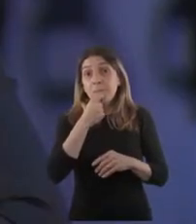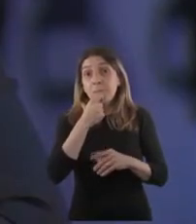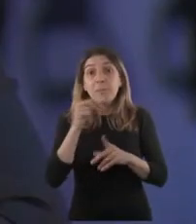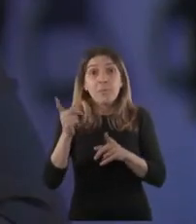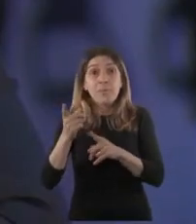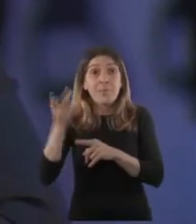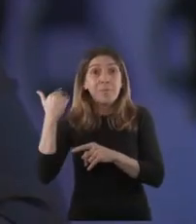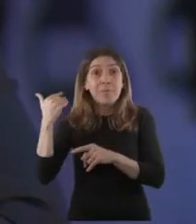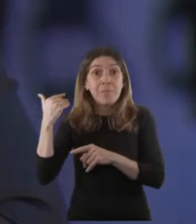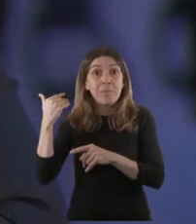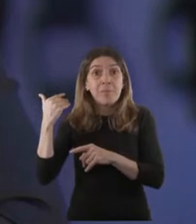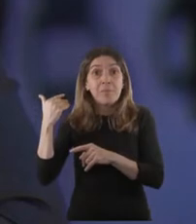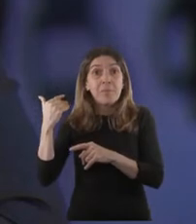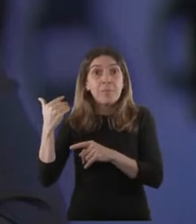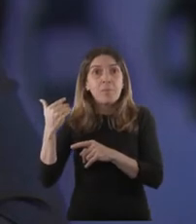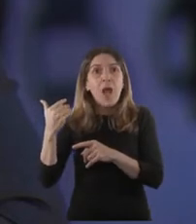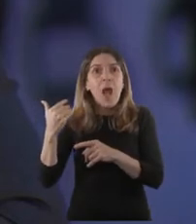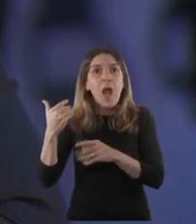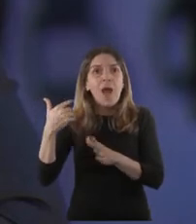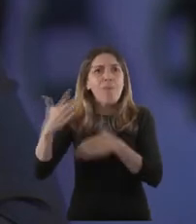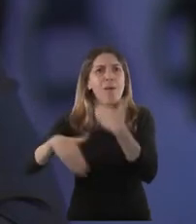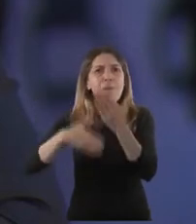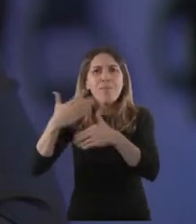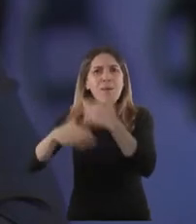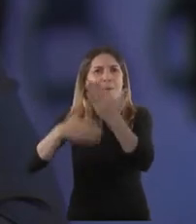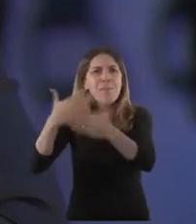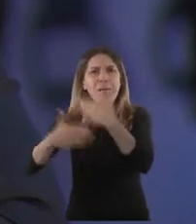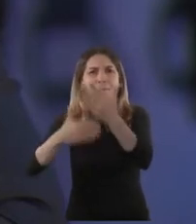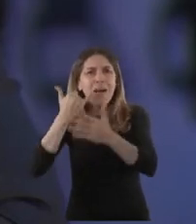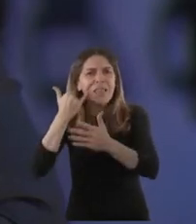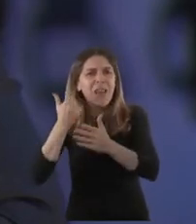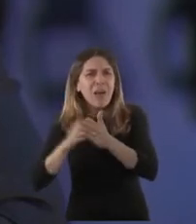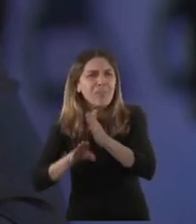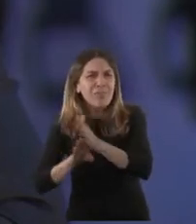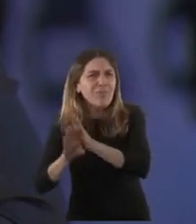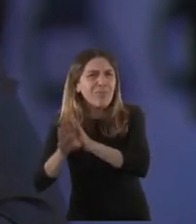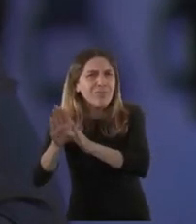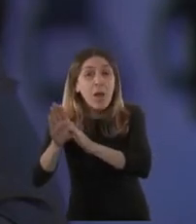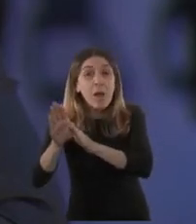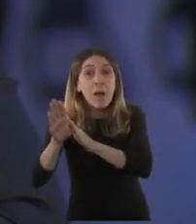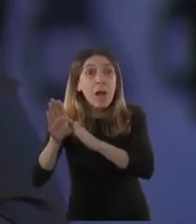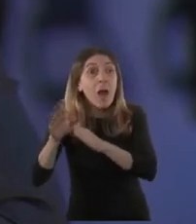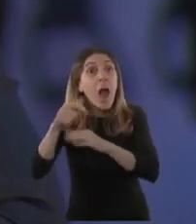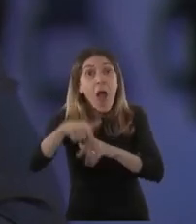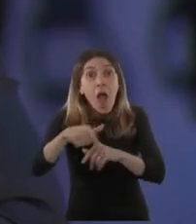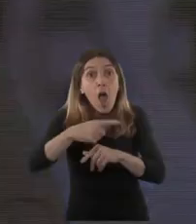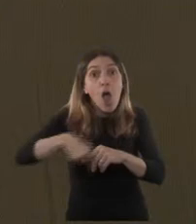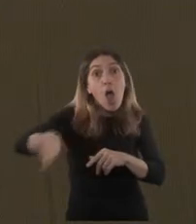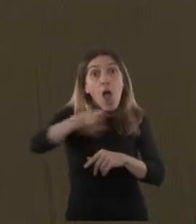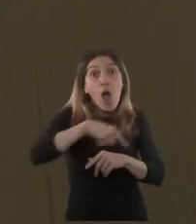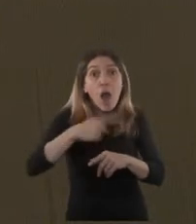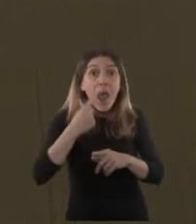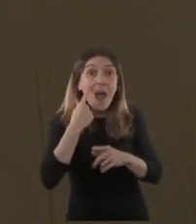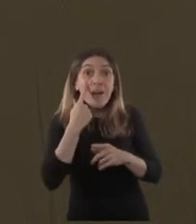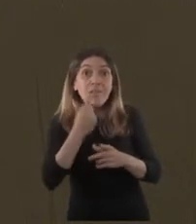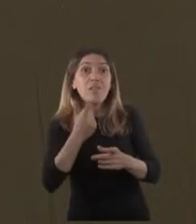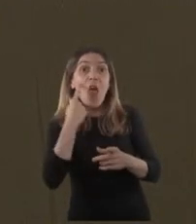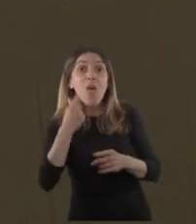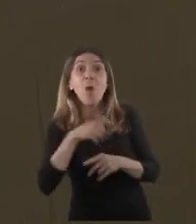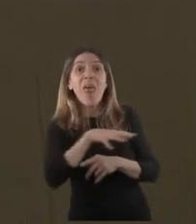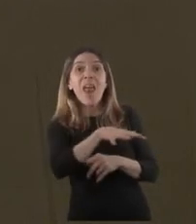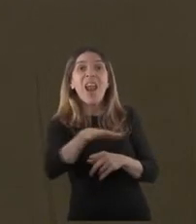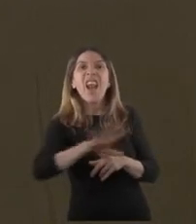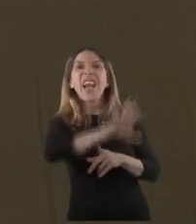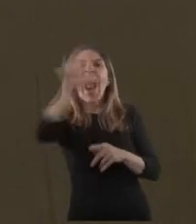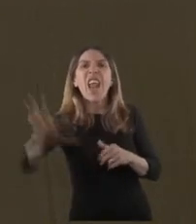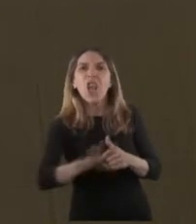generando la mayor dinámica, lo que estamos viendo hoy en esta localidad, en esta región,